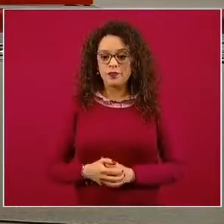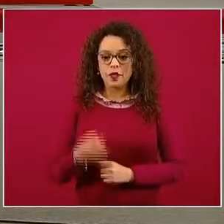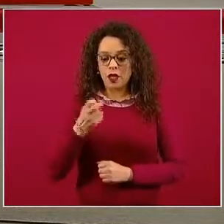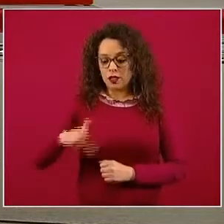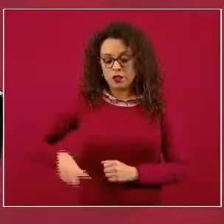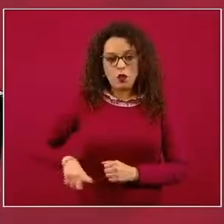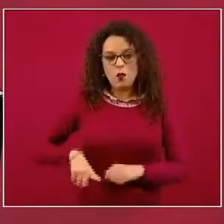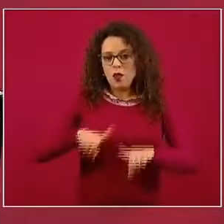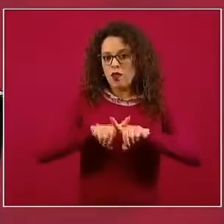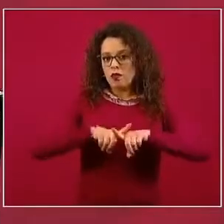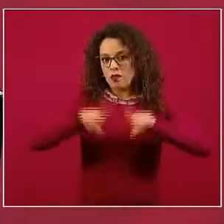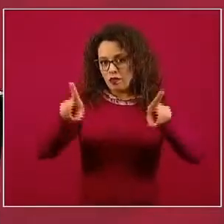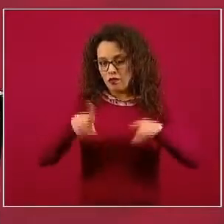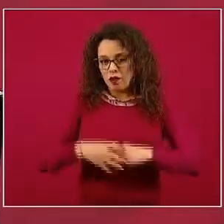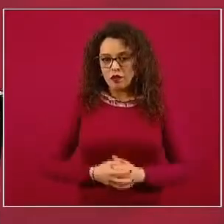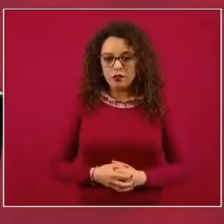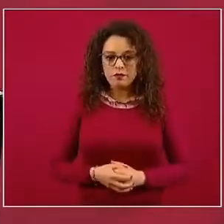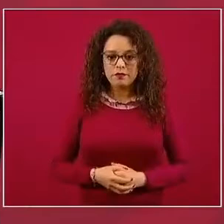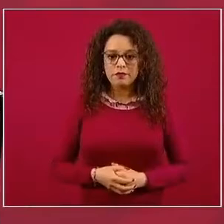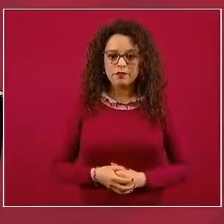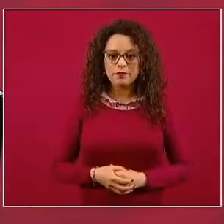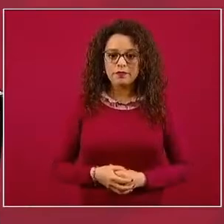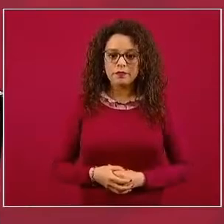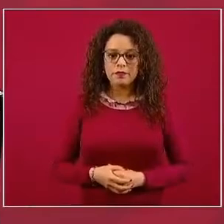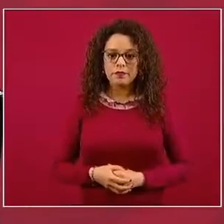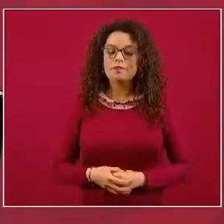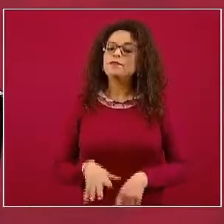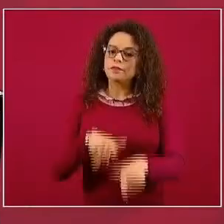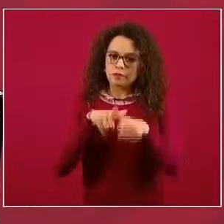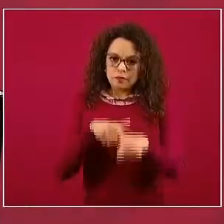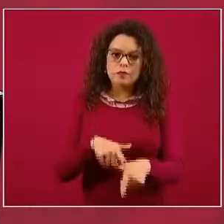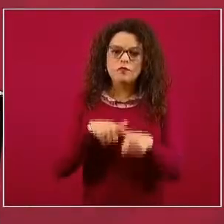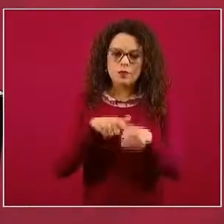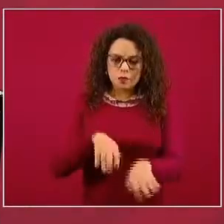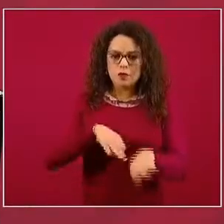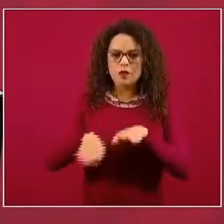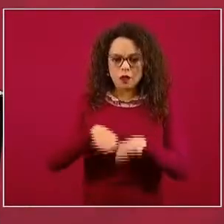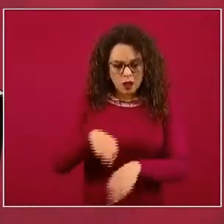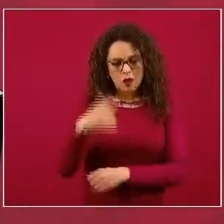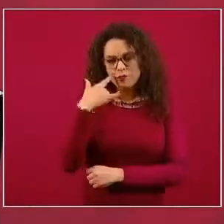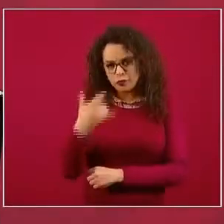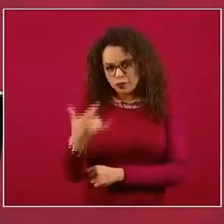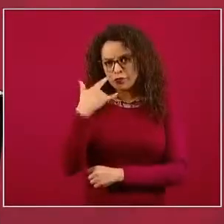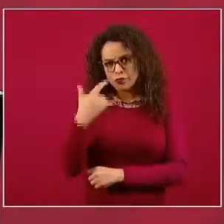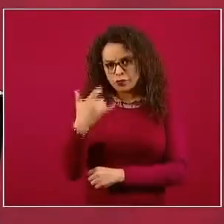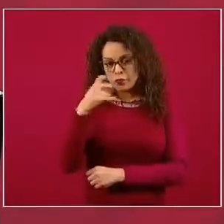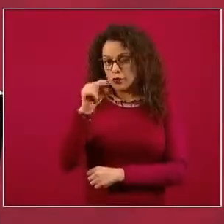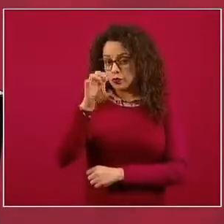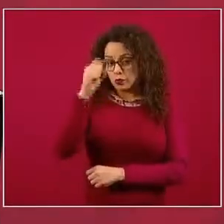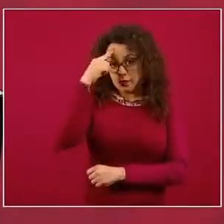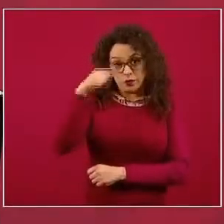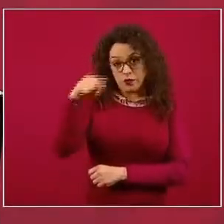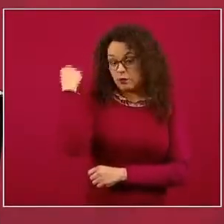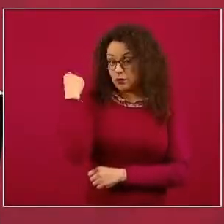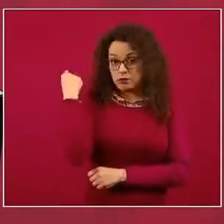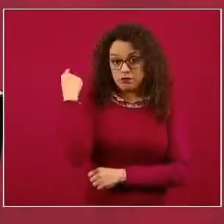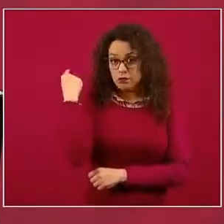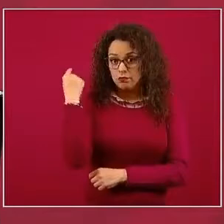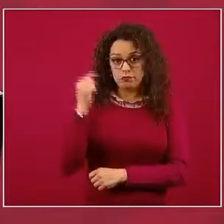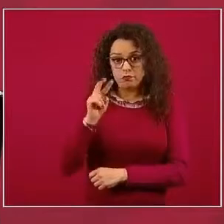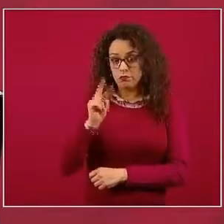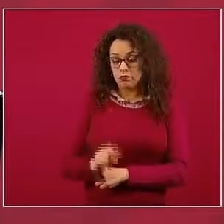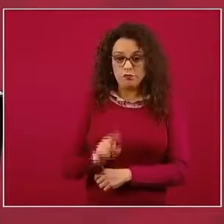gobierno. Entonces, seguiremos en el empeño, es un reto no fácil de solventar, porque